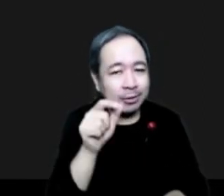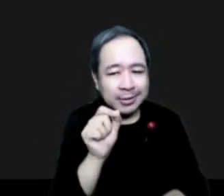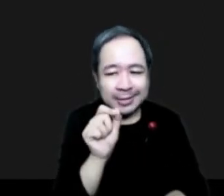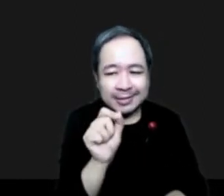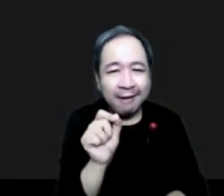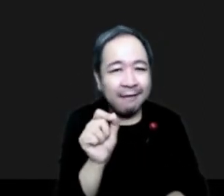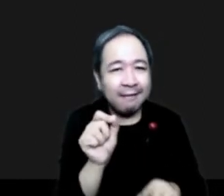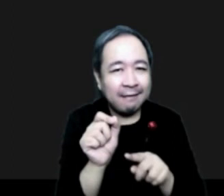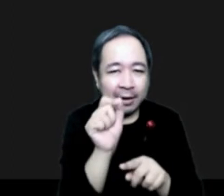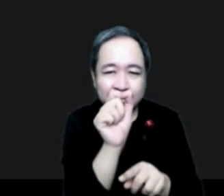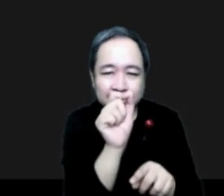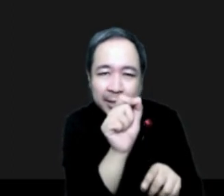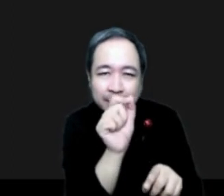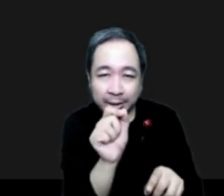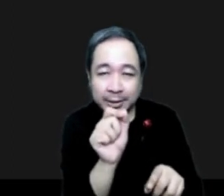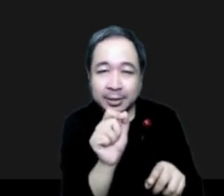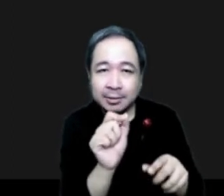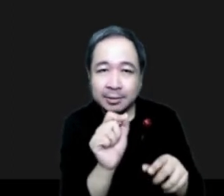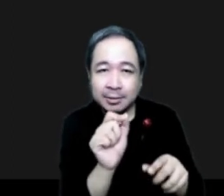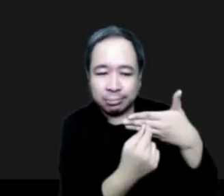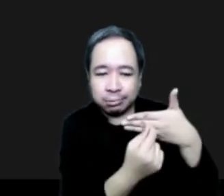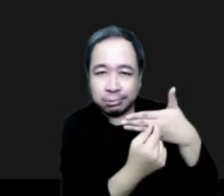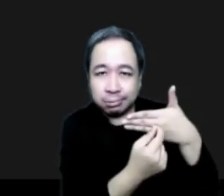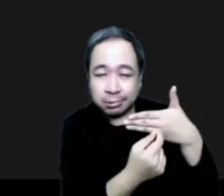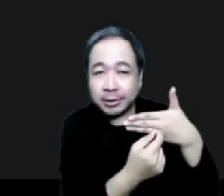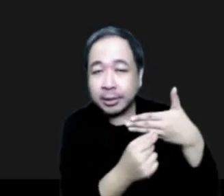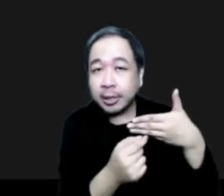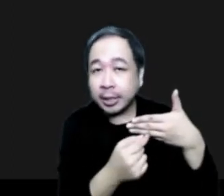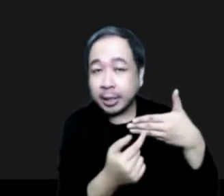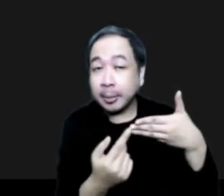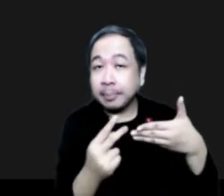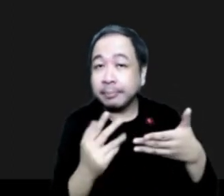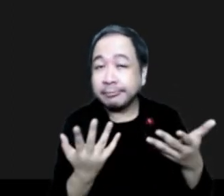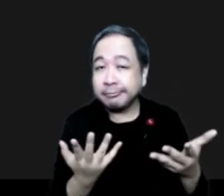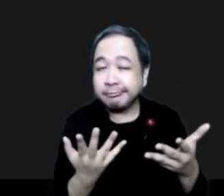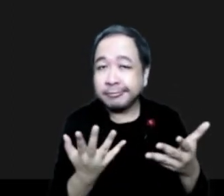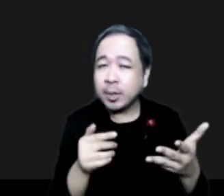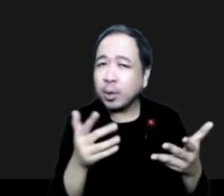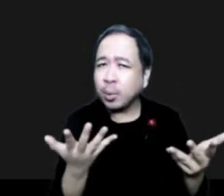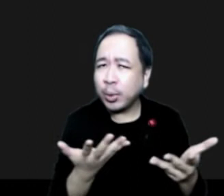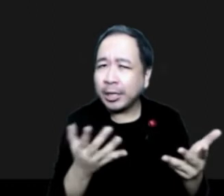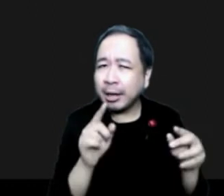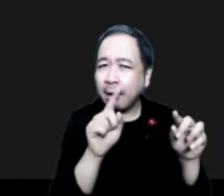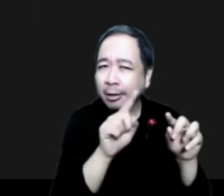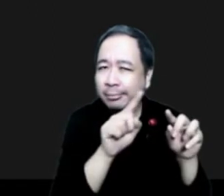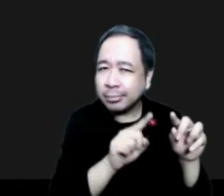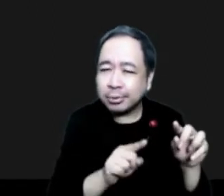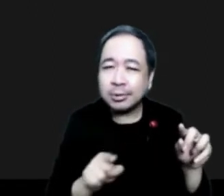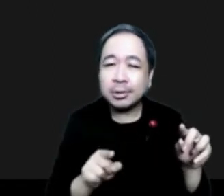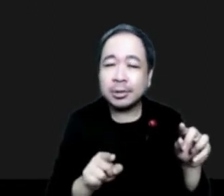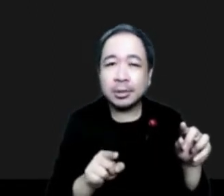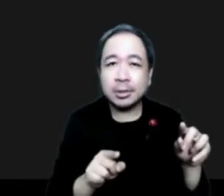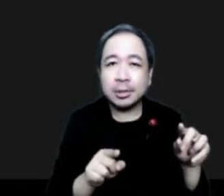cuáles descargas están cayendo a tierra. O sea, tenemos descargas de nube a tierra,